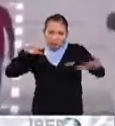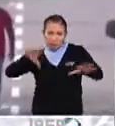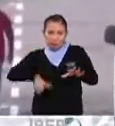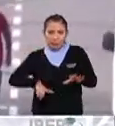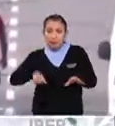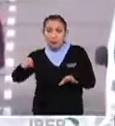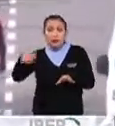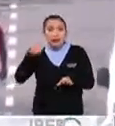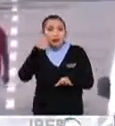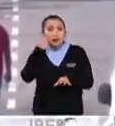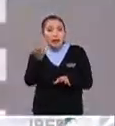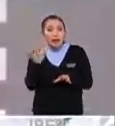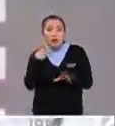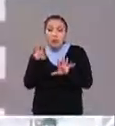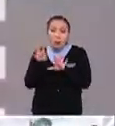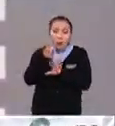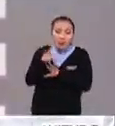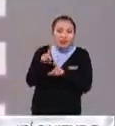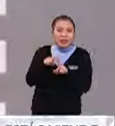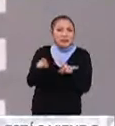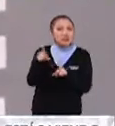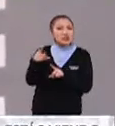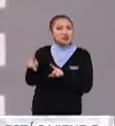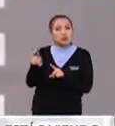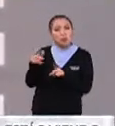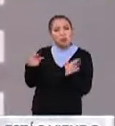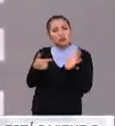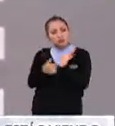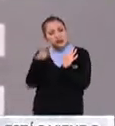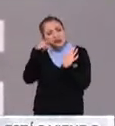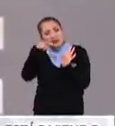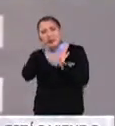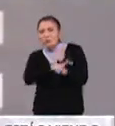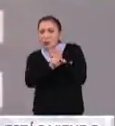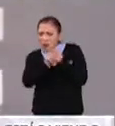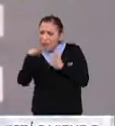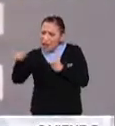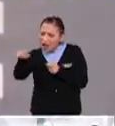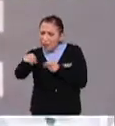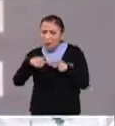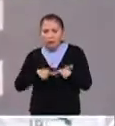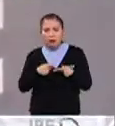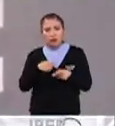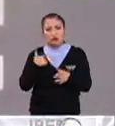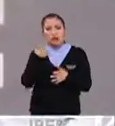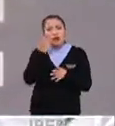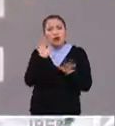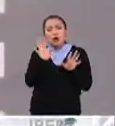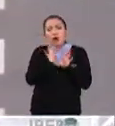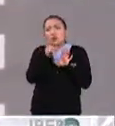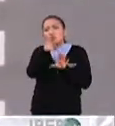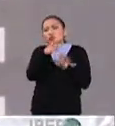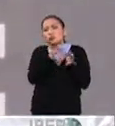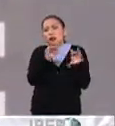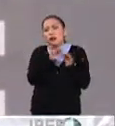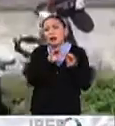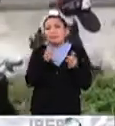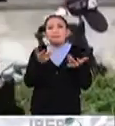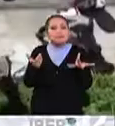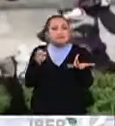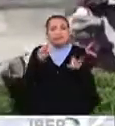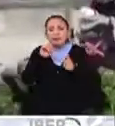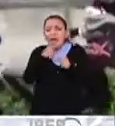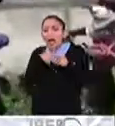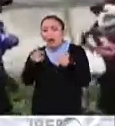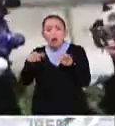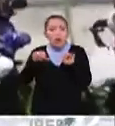están tratando de canalizar de distintas formas, sobre todo visibilizar la problemática. Me gustaría que nos mencionaras algunas de las